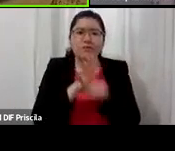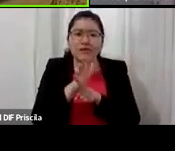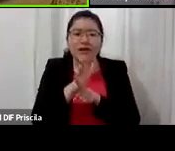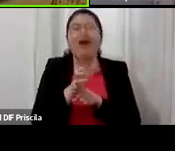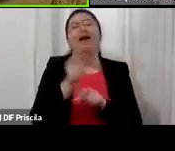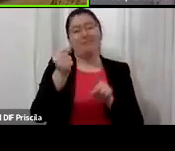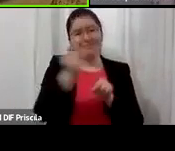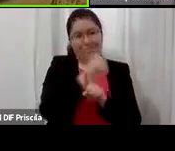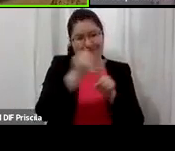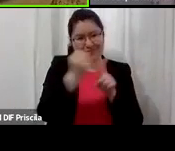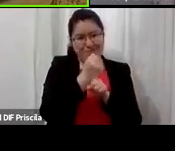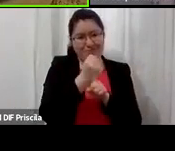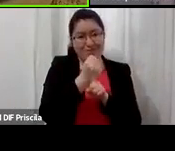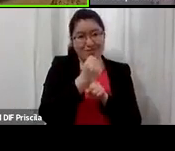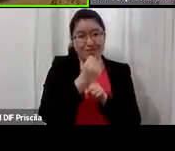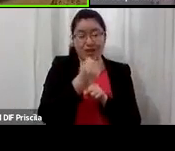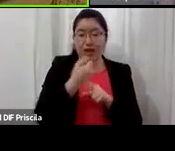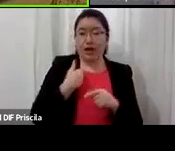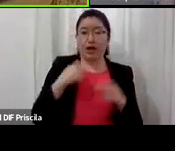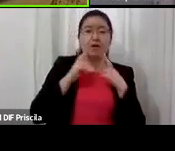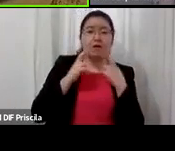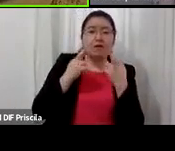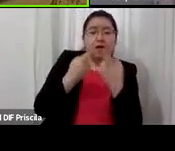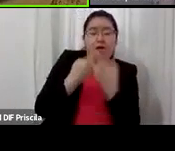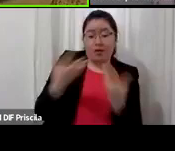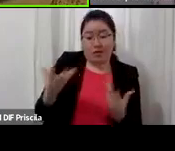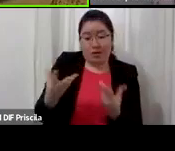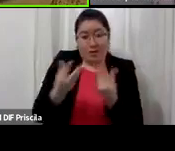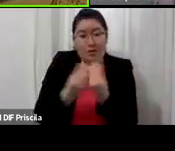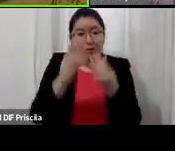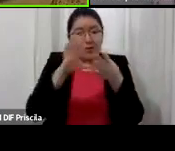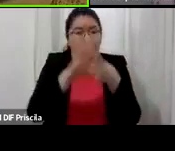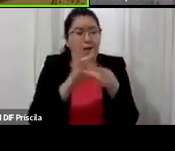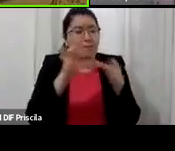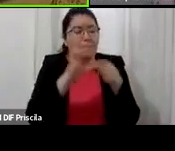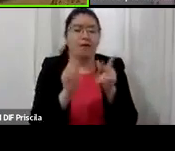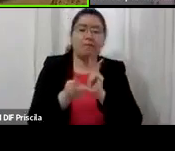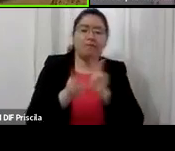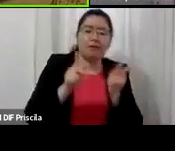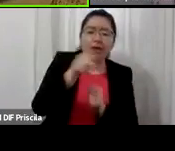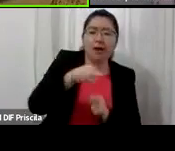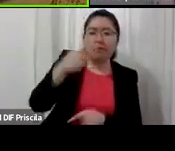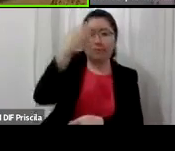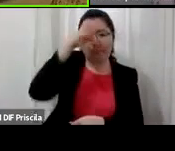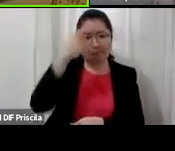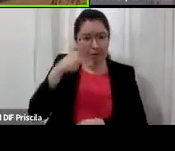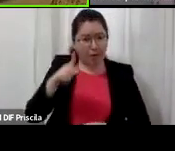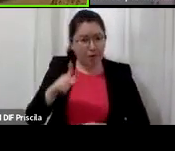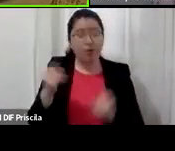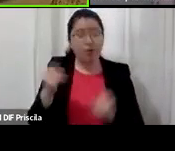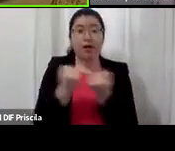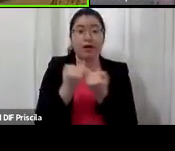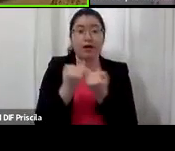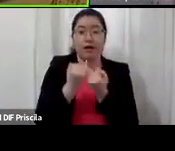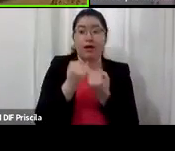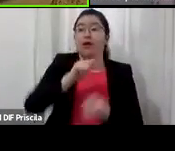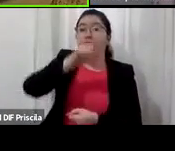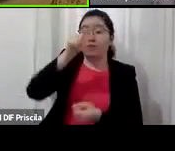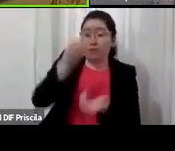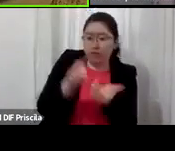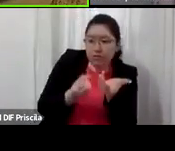sesiones donde nos juntábamos, platicaban sus experiencias, pero después salían a recopilar información, tanto cualitativa como